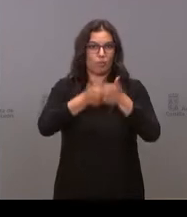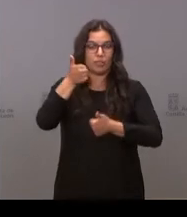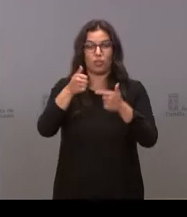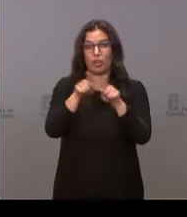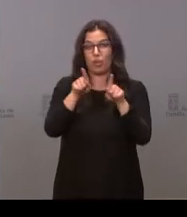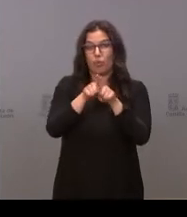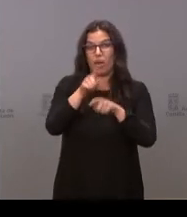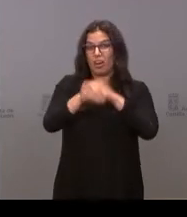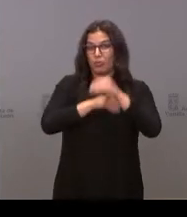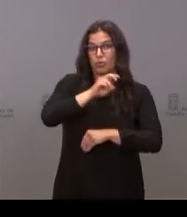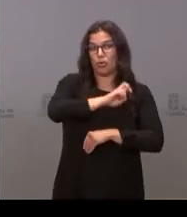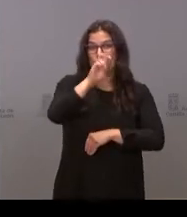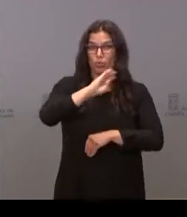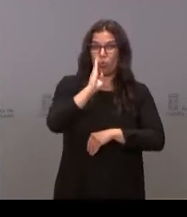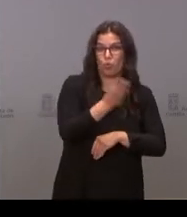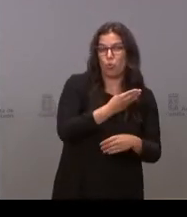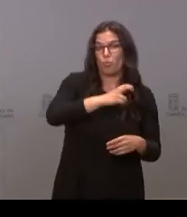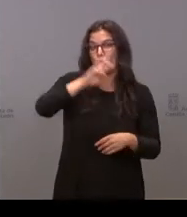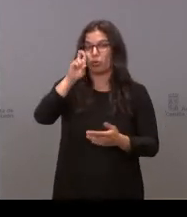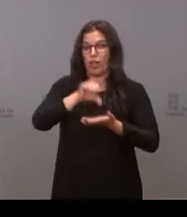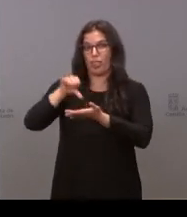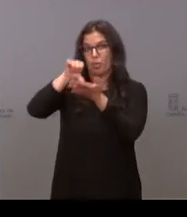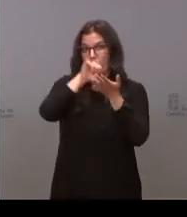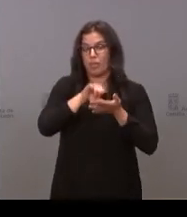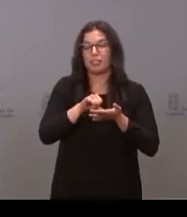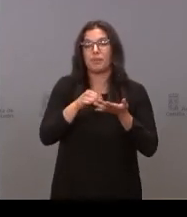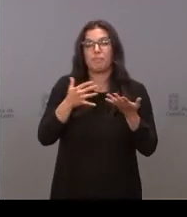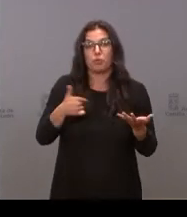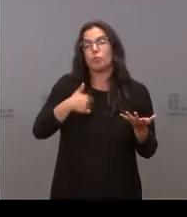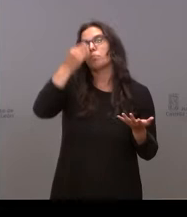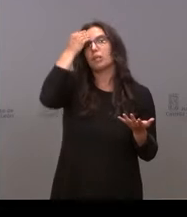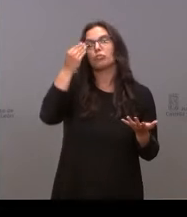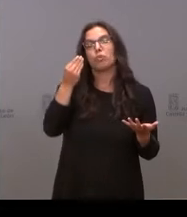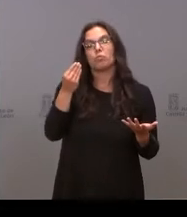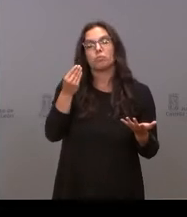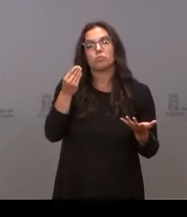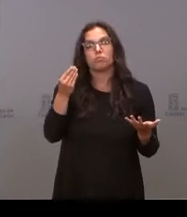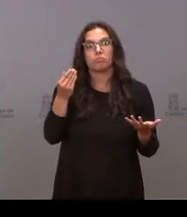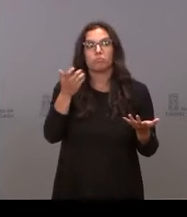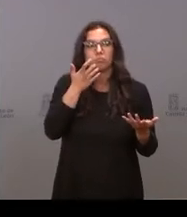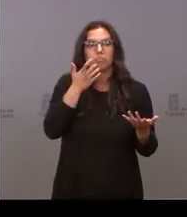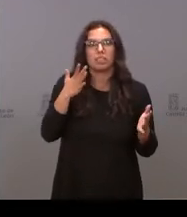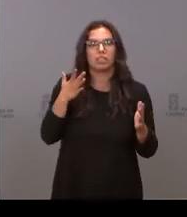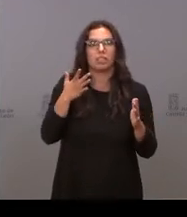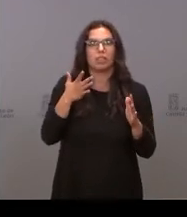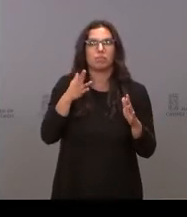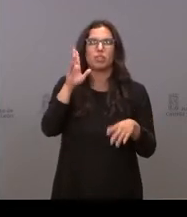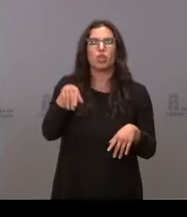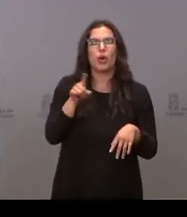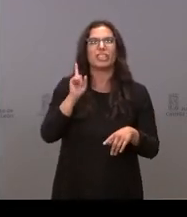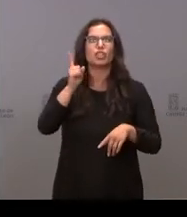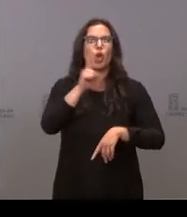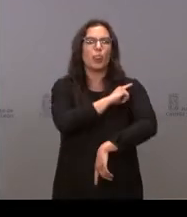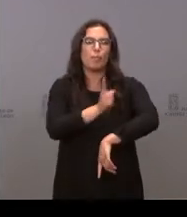con otros clubes y con otras ciudades. Yo creo que si hay algo que va mucho más allá del deporte y de sus